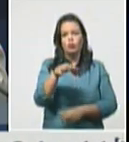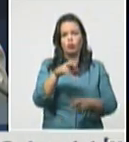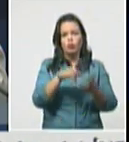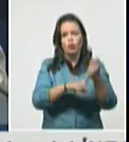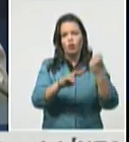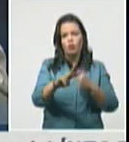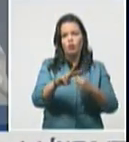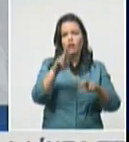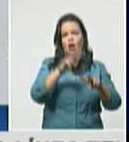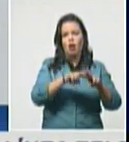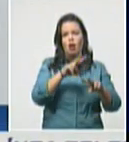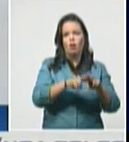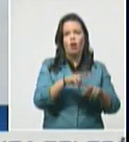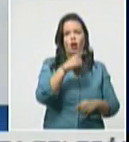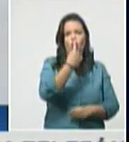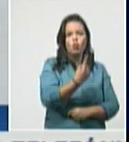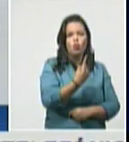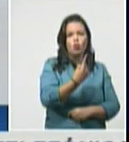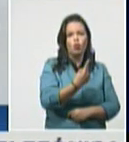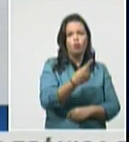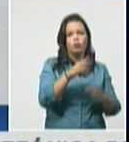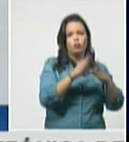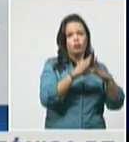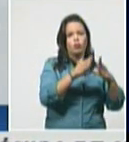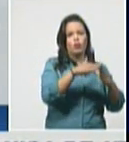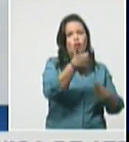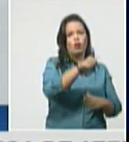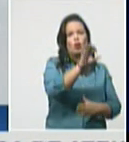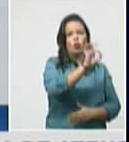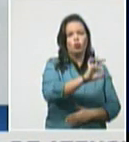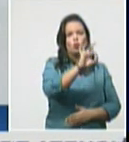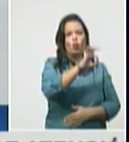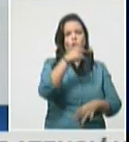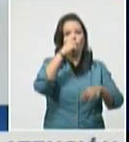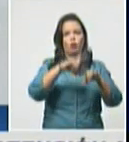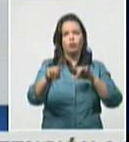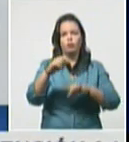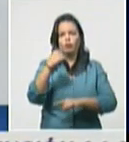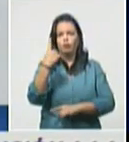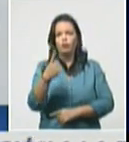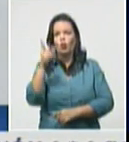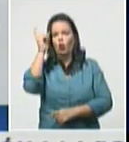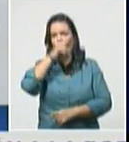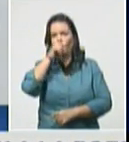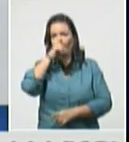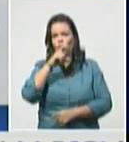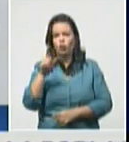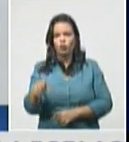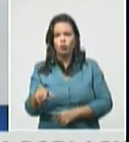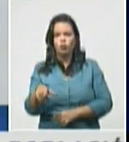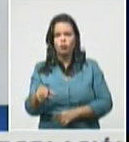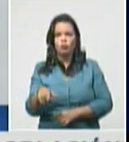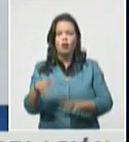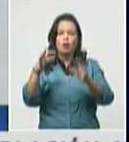octubre, uno del municipio Cotorro, relacionado con los focos que se han venido